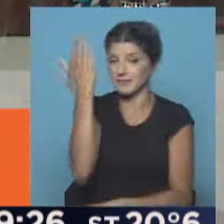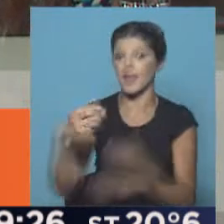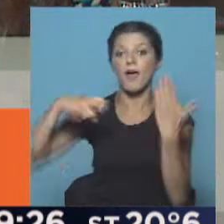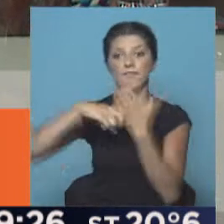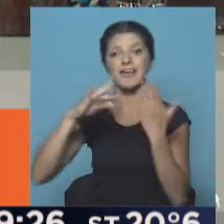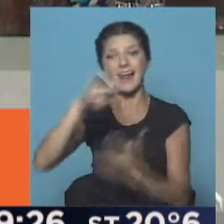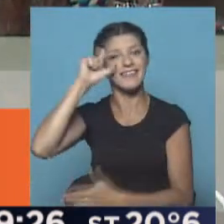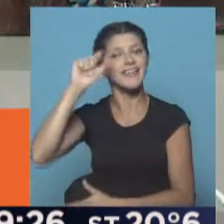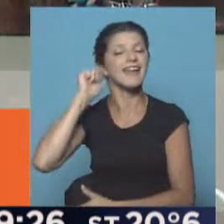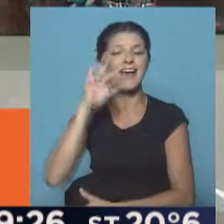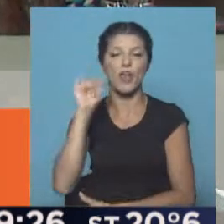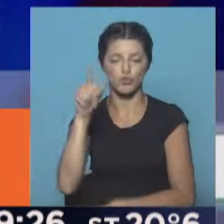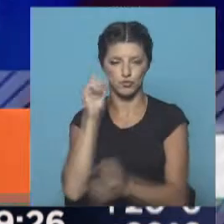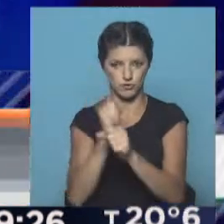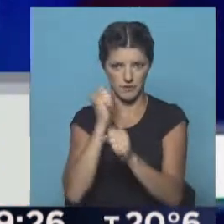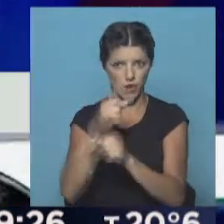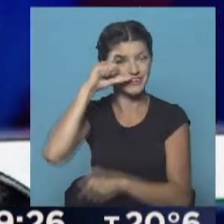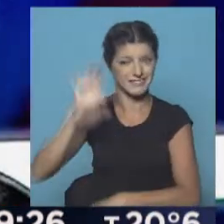lleva más de 10 años en el cargo.